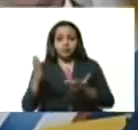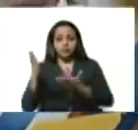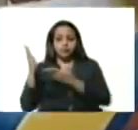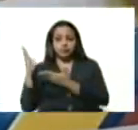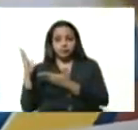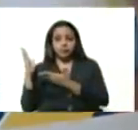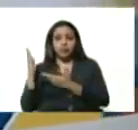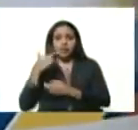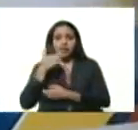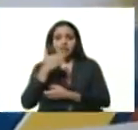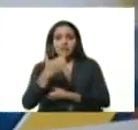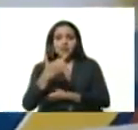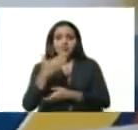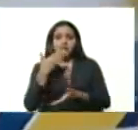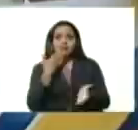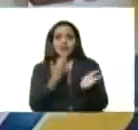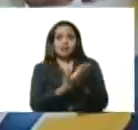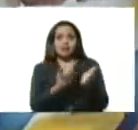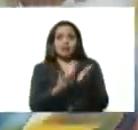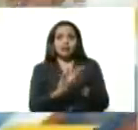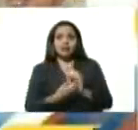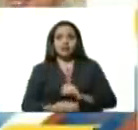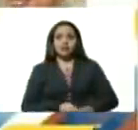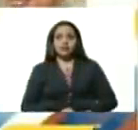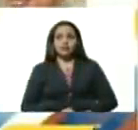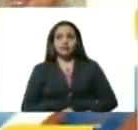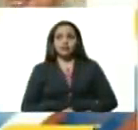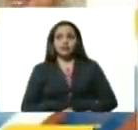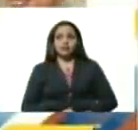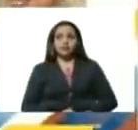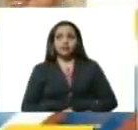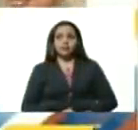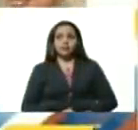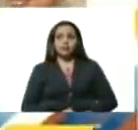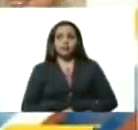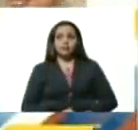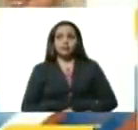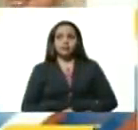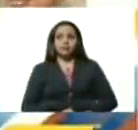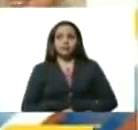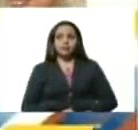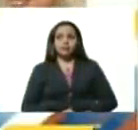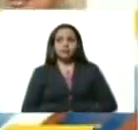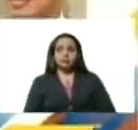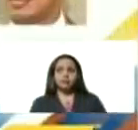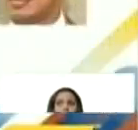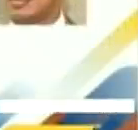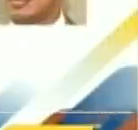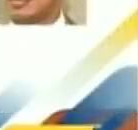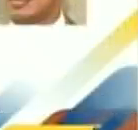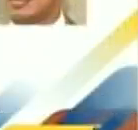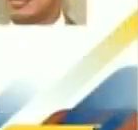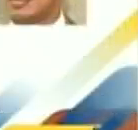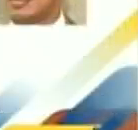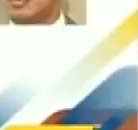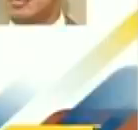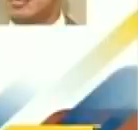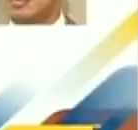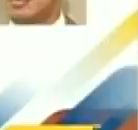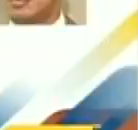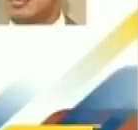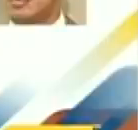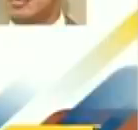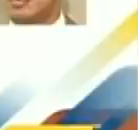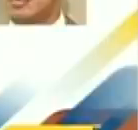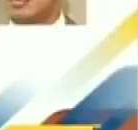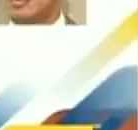testigos, si una de todas estas propuestas hubiera sido viable, podríamos haber aprovechado